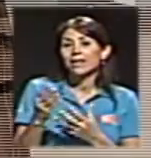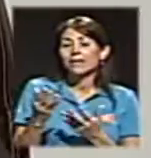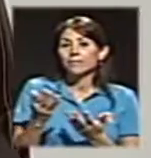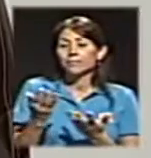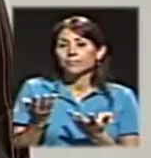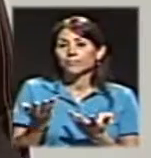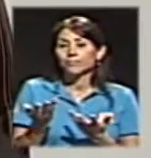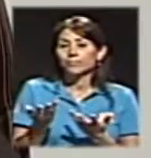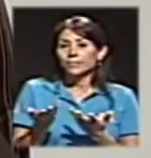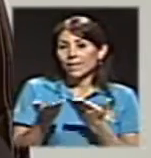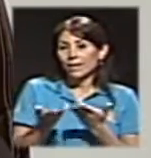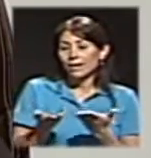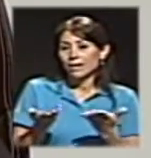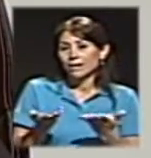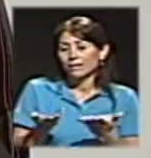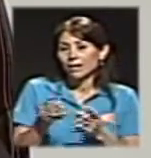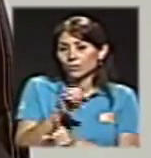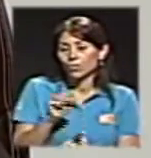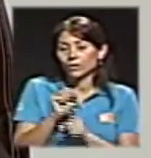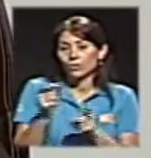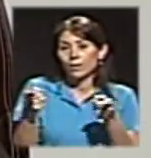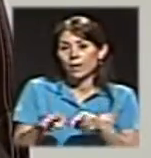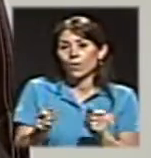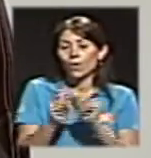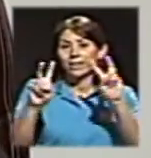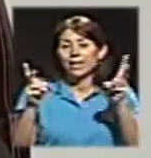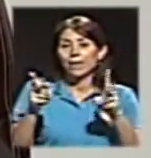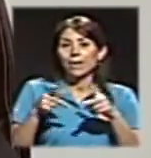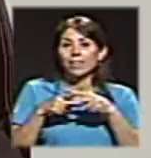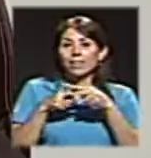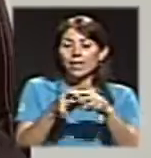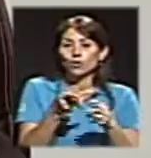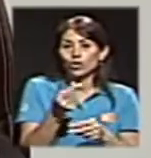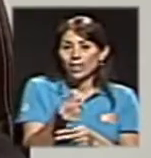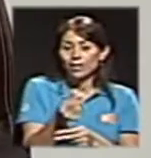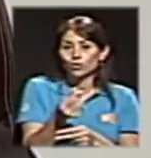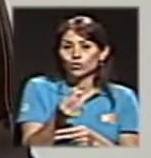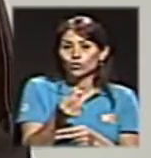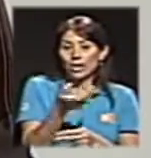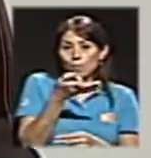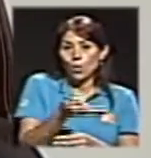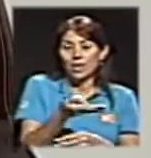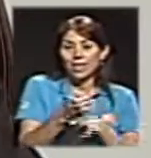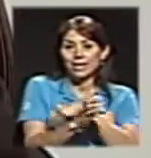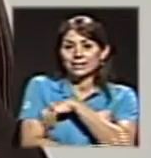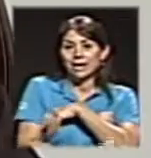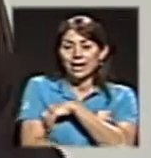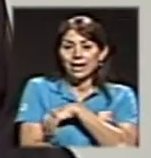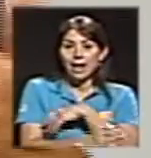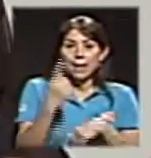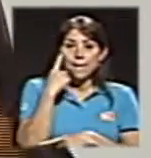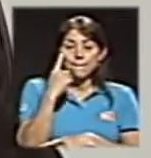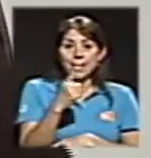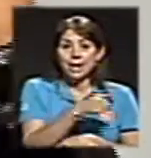de un poco el tema de los créditos en moneda extranjera para aquellos clientes